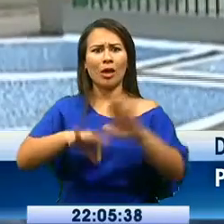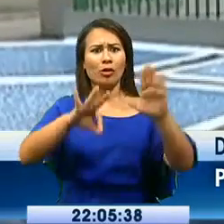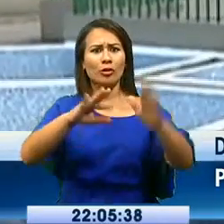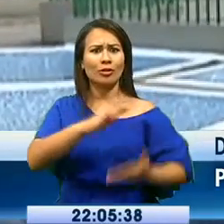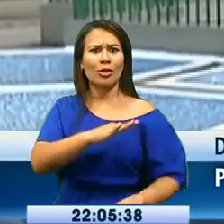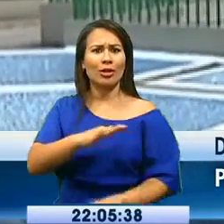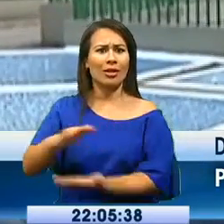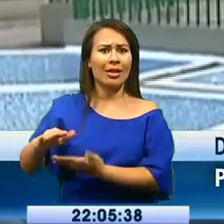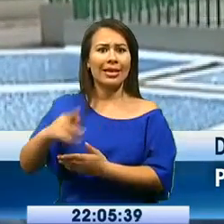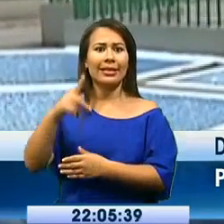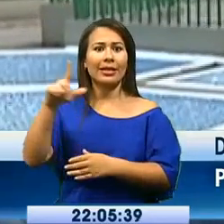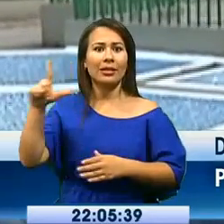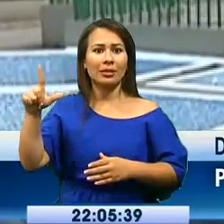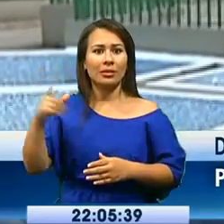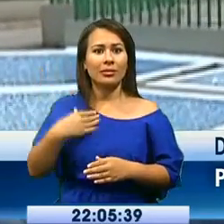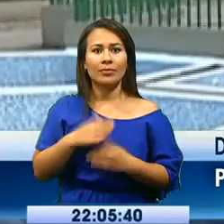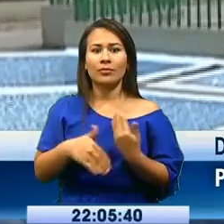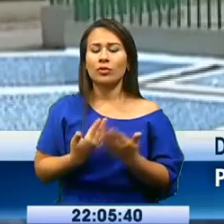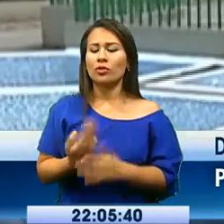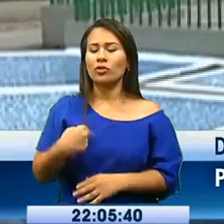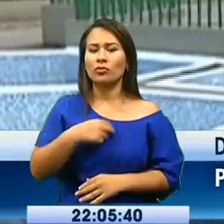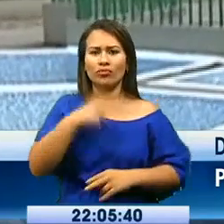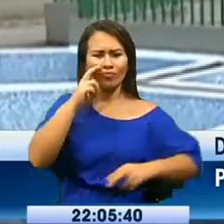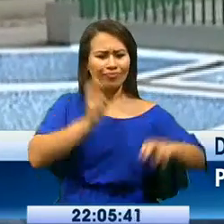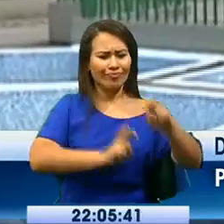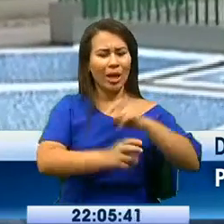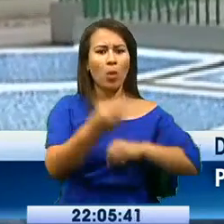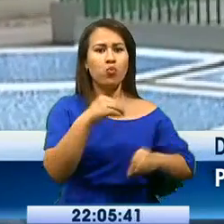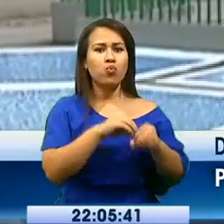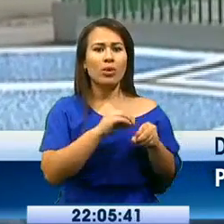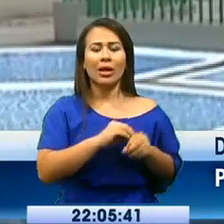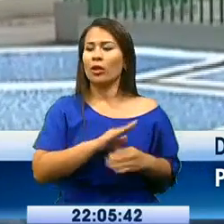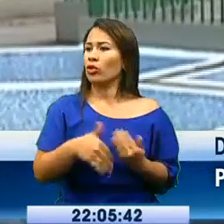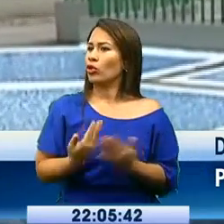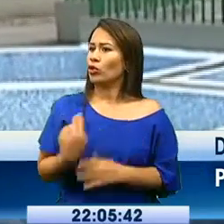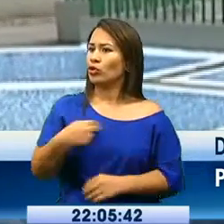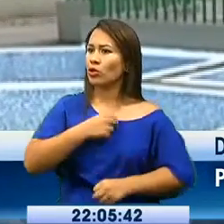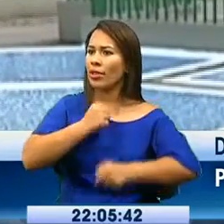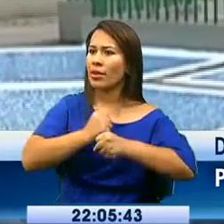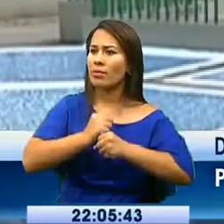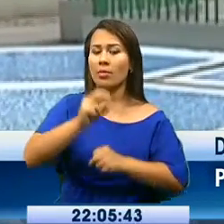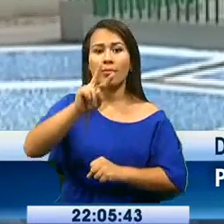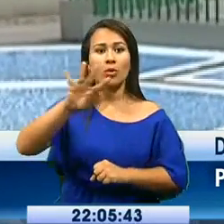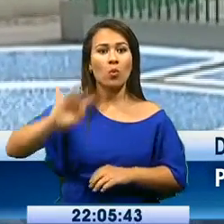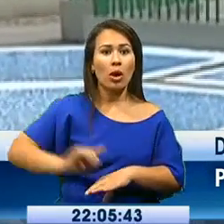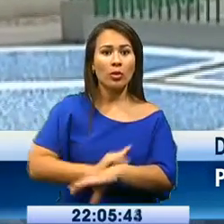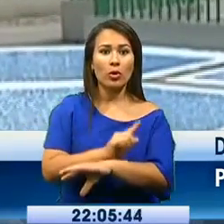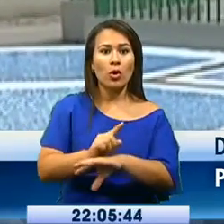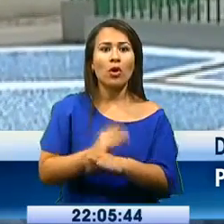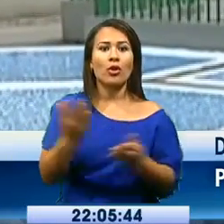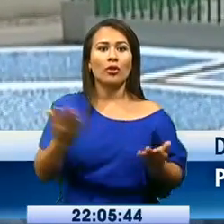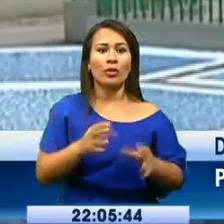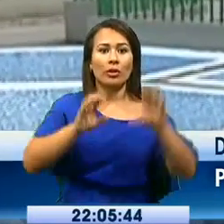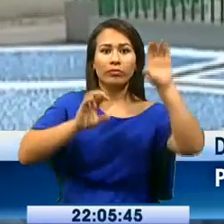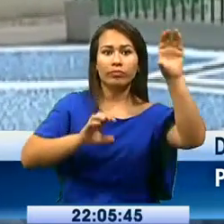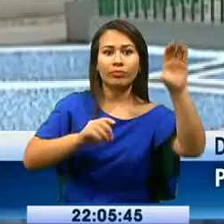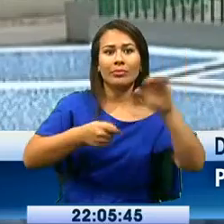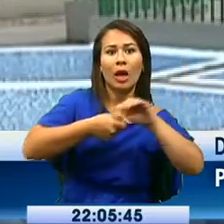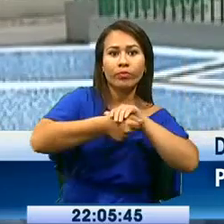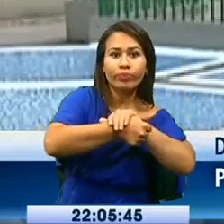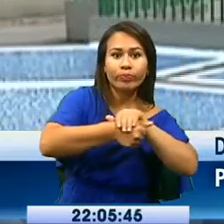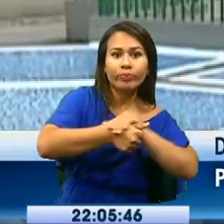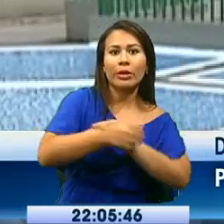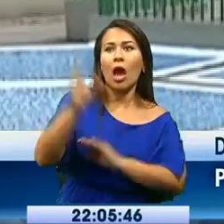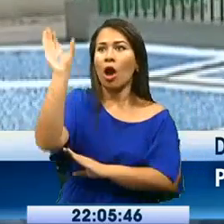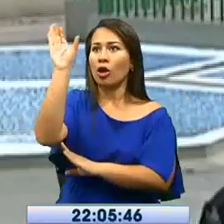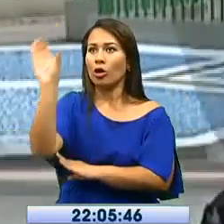Estamos combatiendo este delito de lesa humanidad las 24 horas del día, ya sea en las regiones, insular, en la costa,